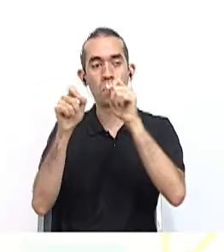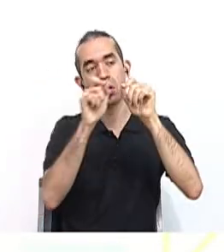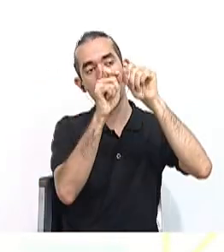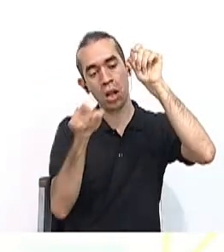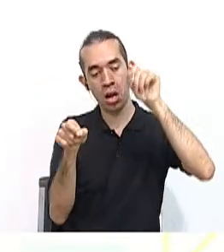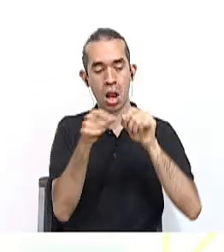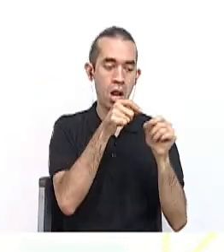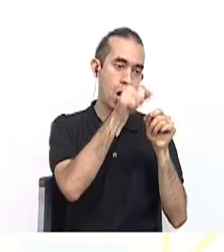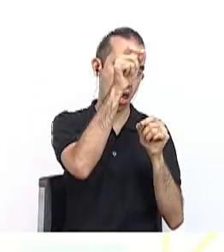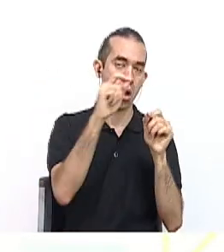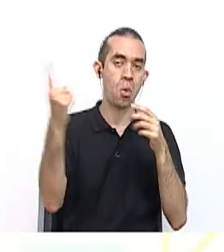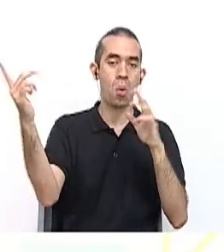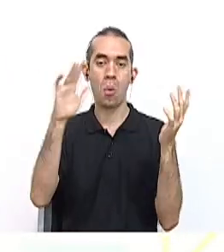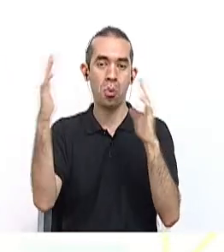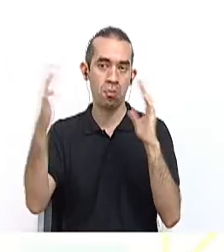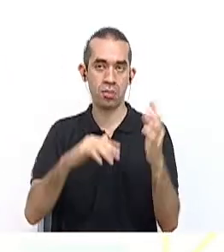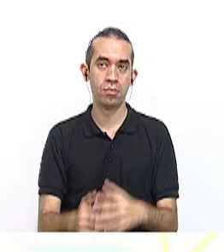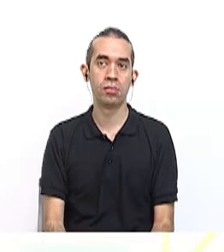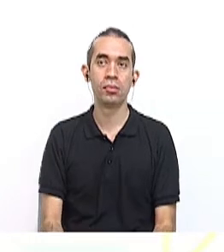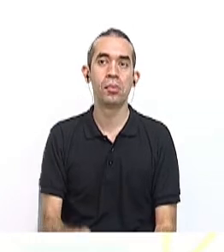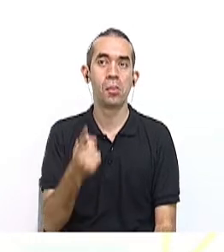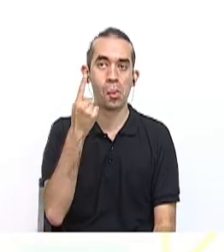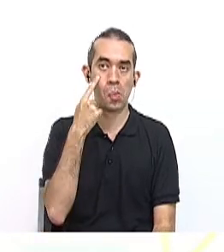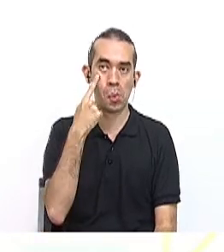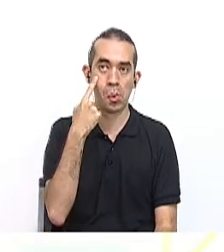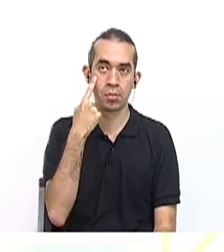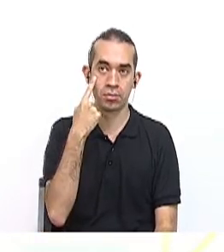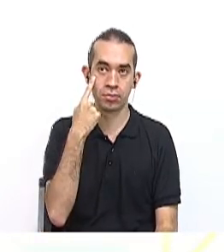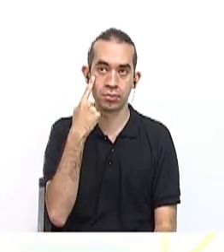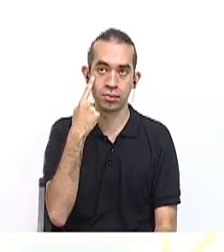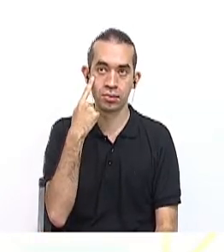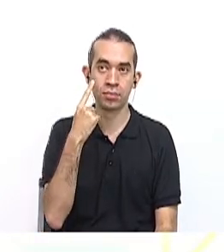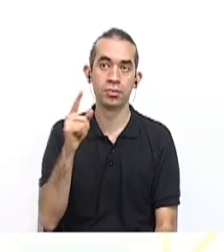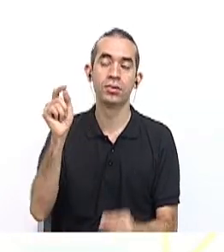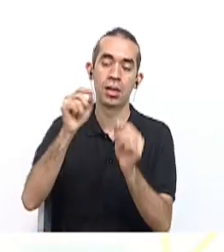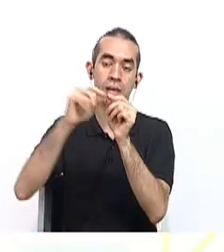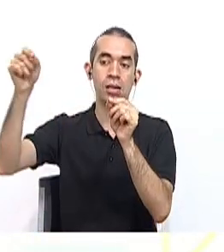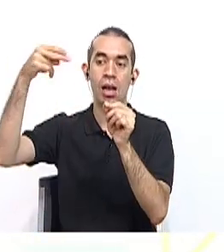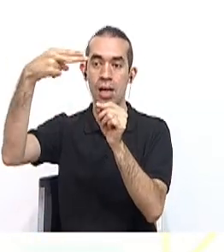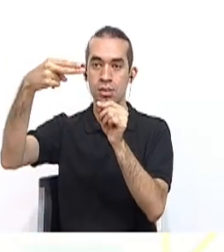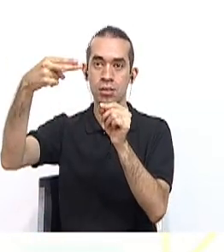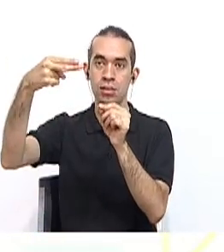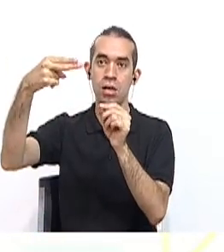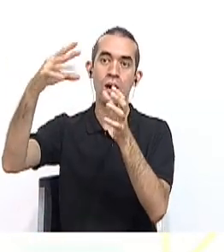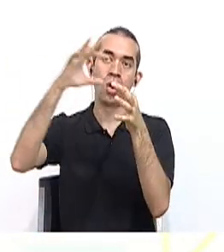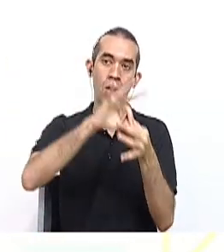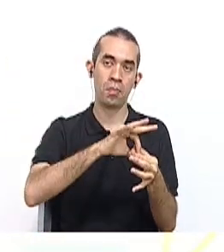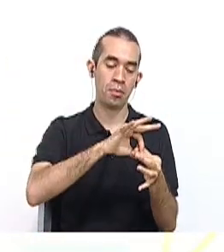así. La altura es a 5,66, como